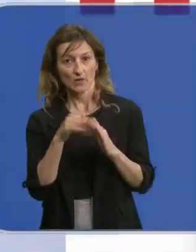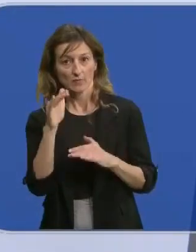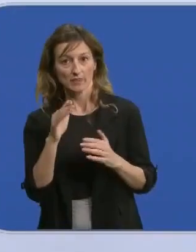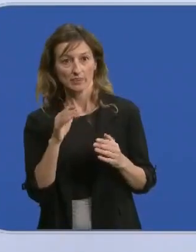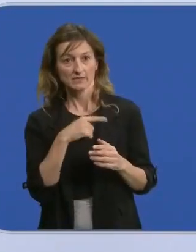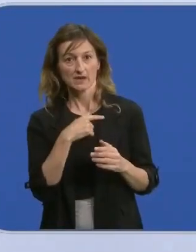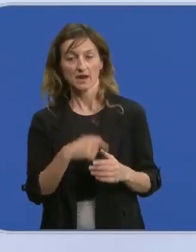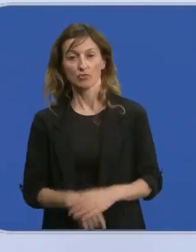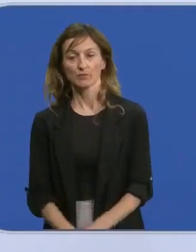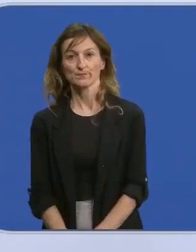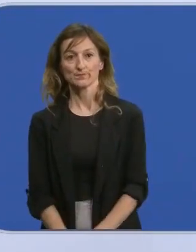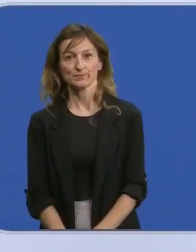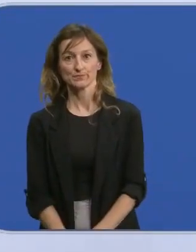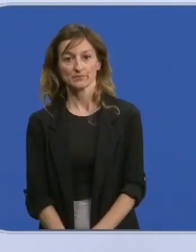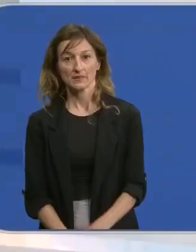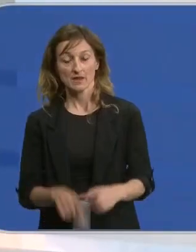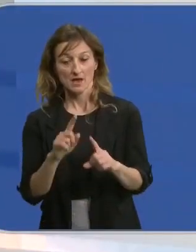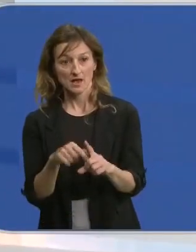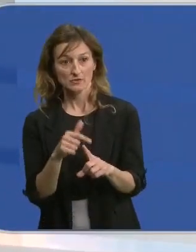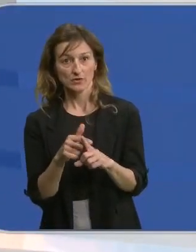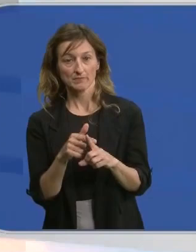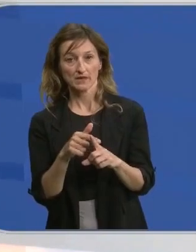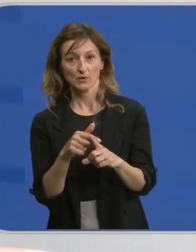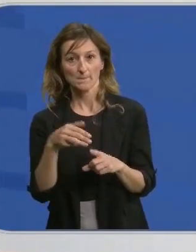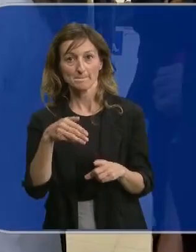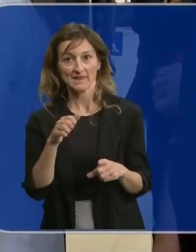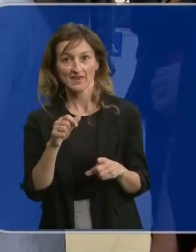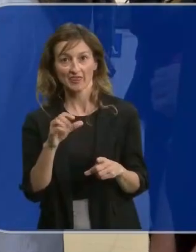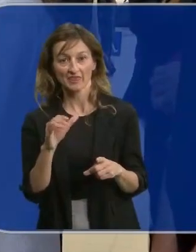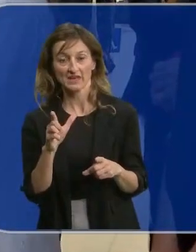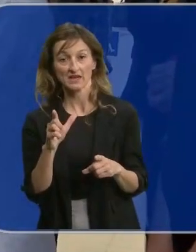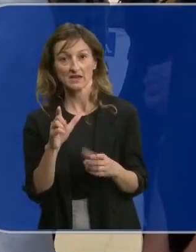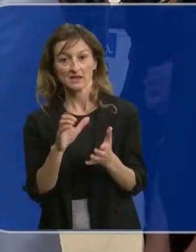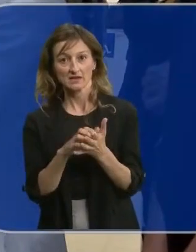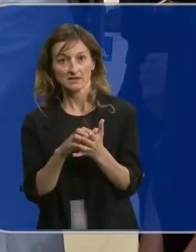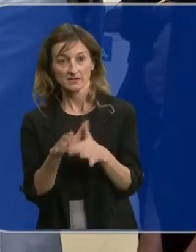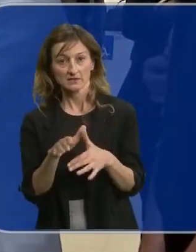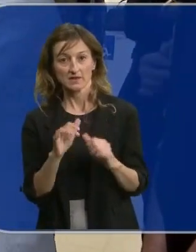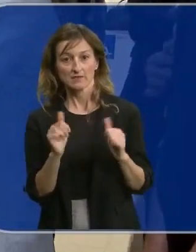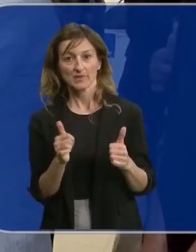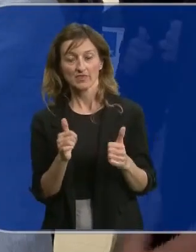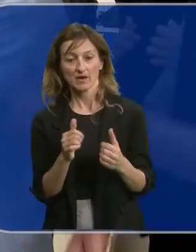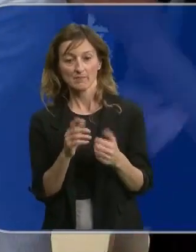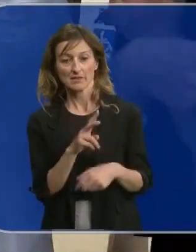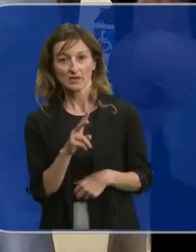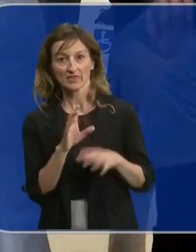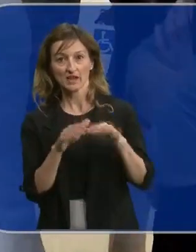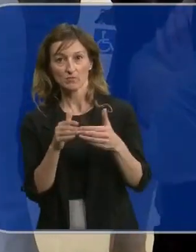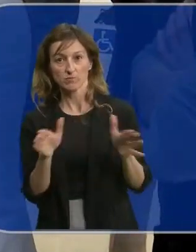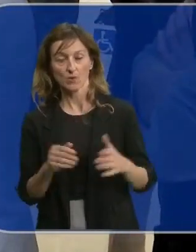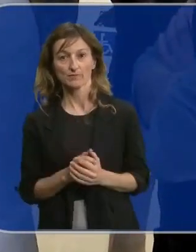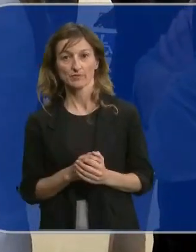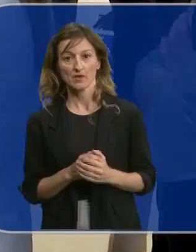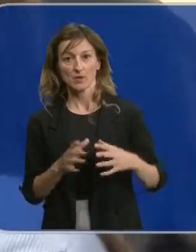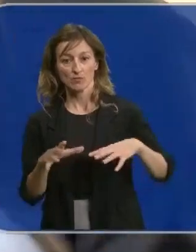nuestro a comienzos del próximo año el servicio media cil estará operativo en toda la comunidad con la apertura de las sedes de Valladolid y león que se